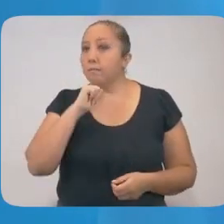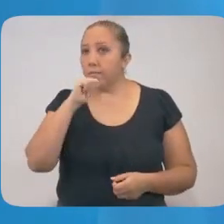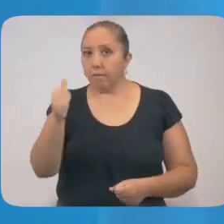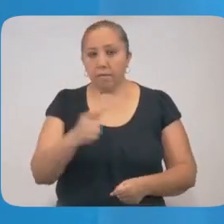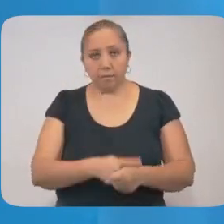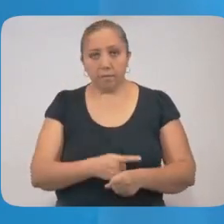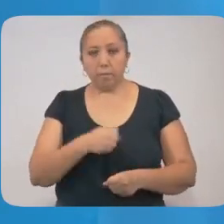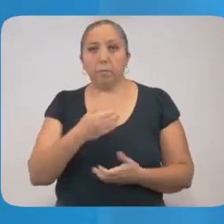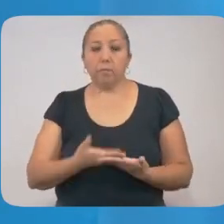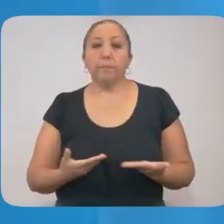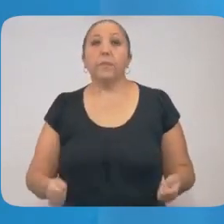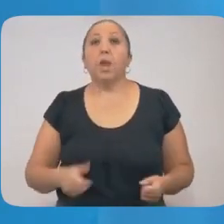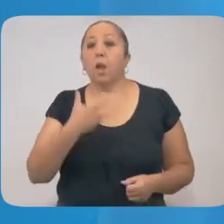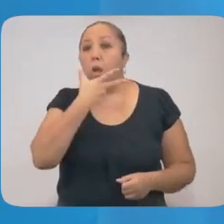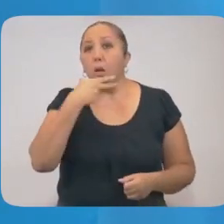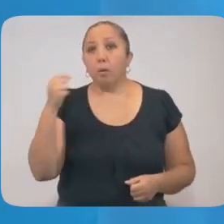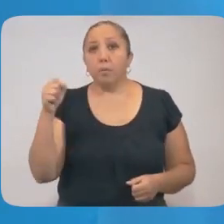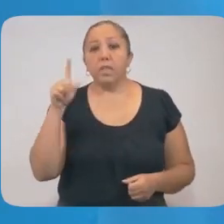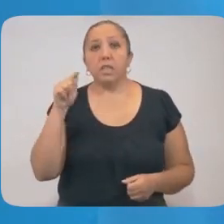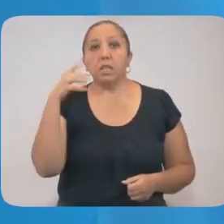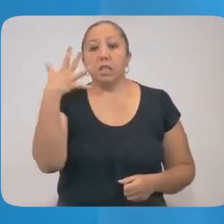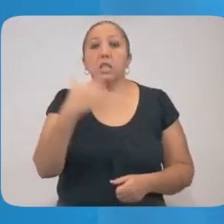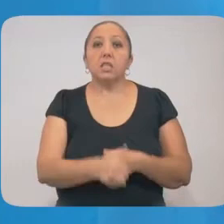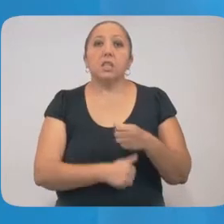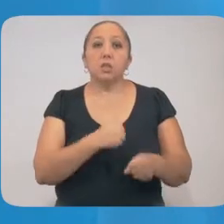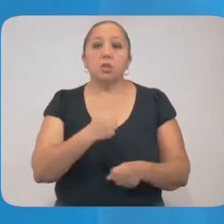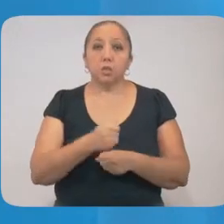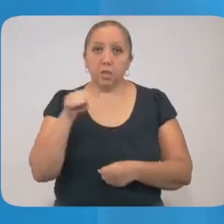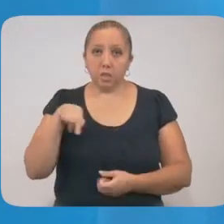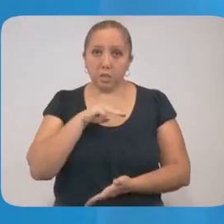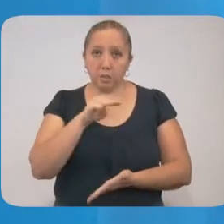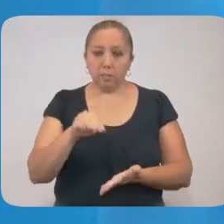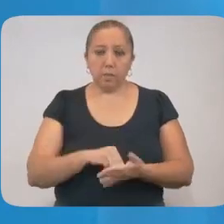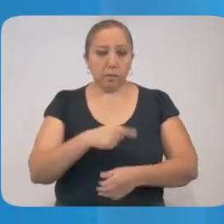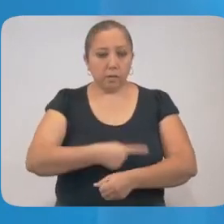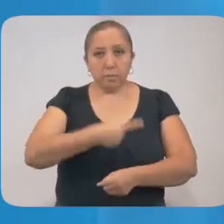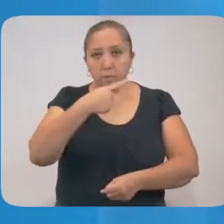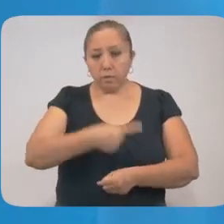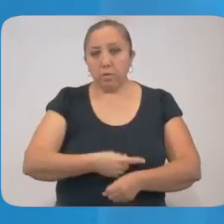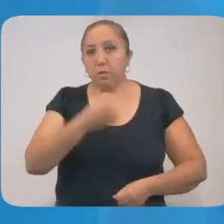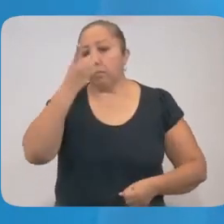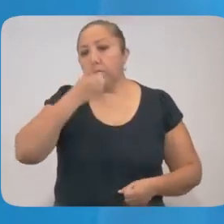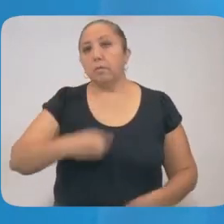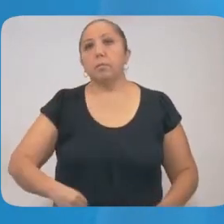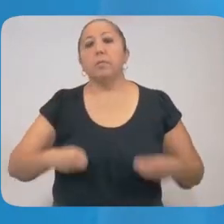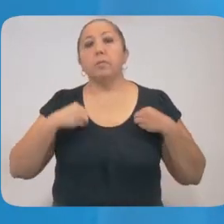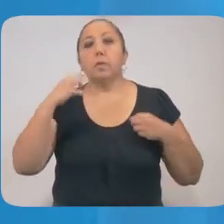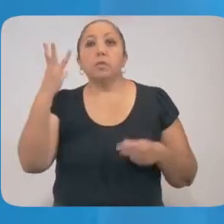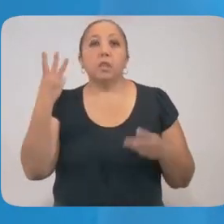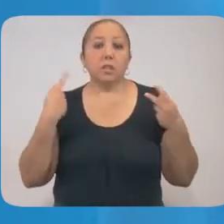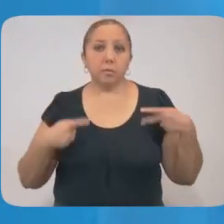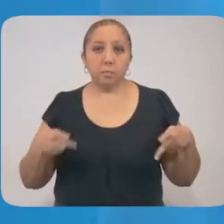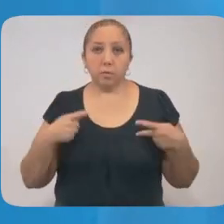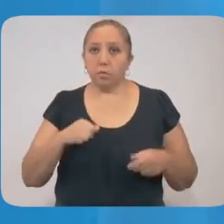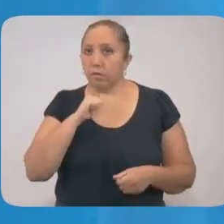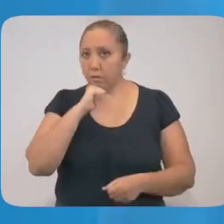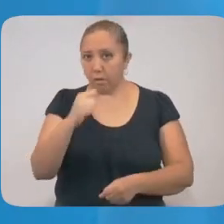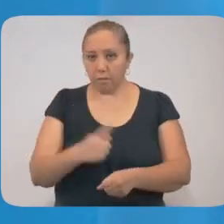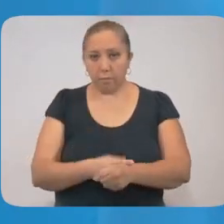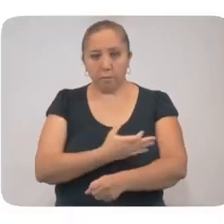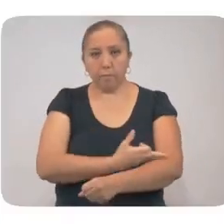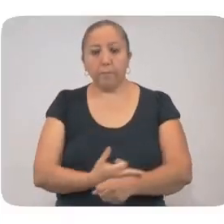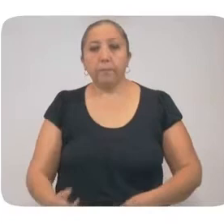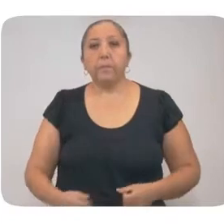reportan síntomas. Hombre de 75 años, de Mérida, con hipertensión y diabetes. Vivía con tres personas, ninguna con